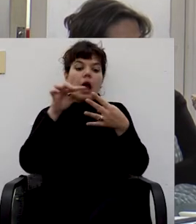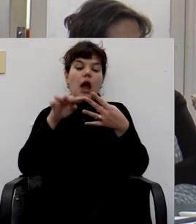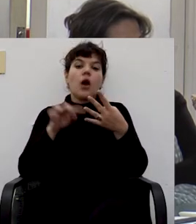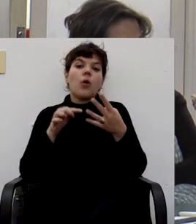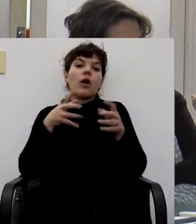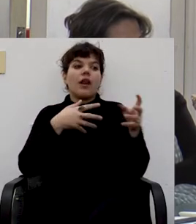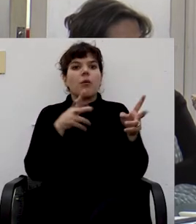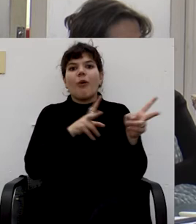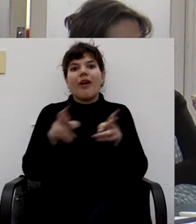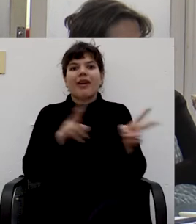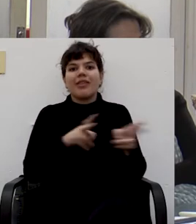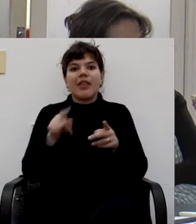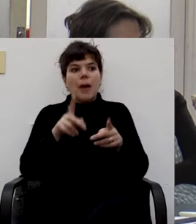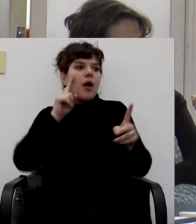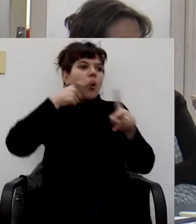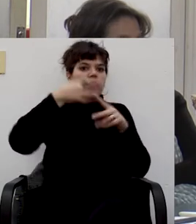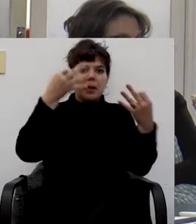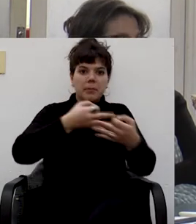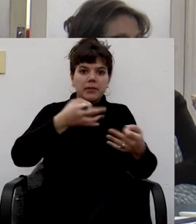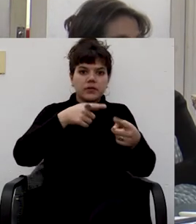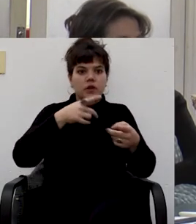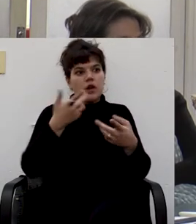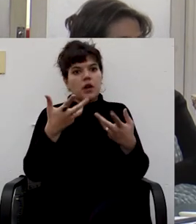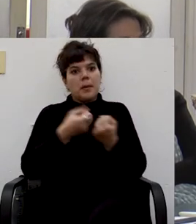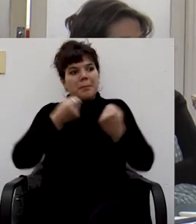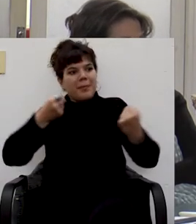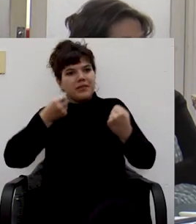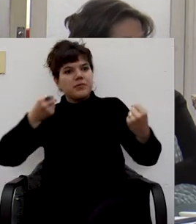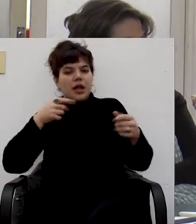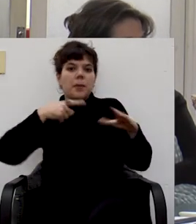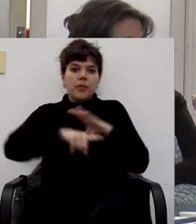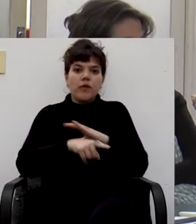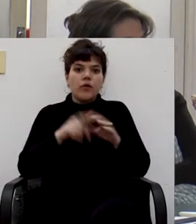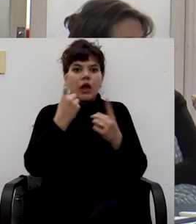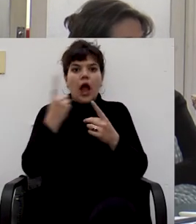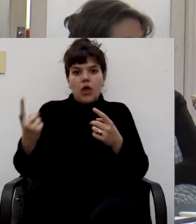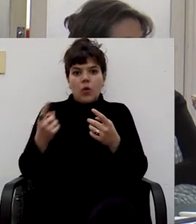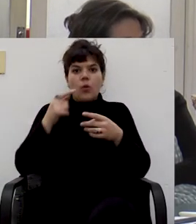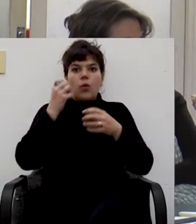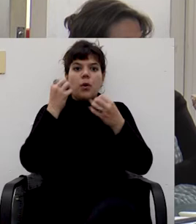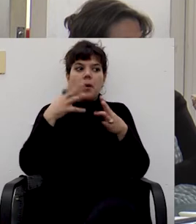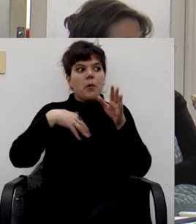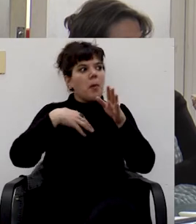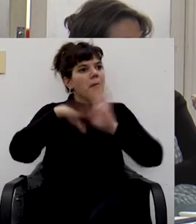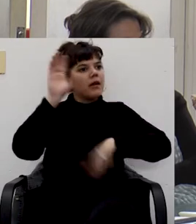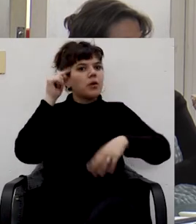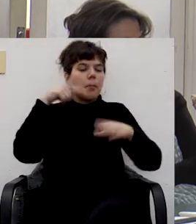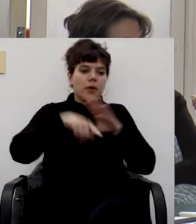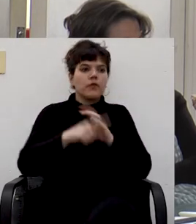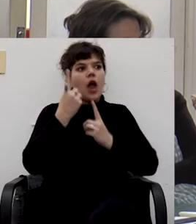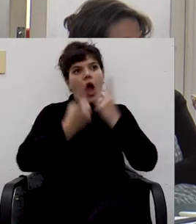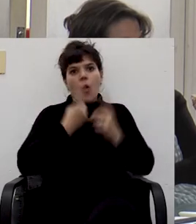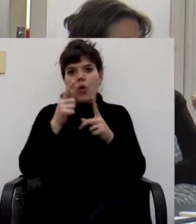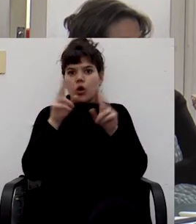metas específicas, ¿no? Va aumentando la profundización de cada una, se va trabajando cada vez más profundamente en determinados